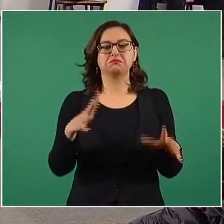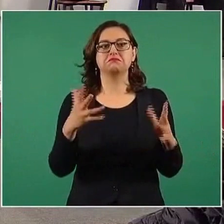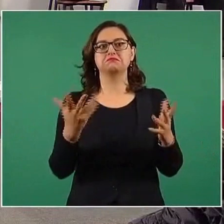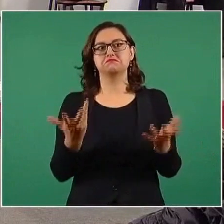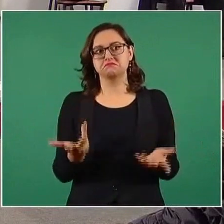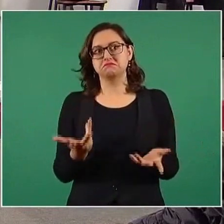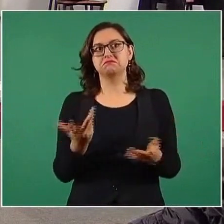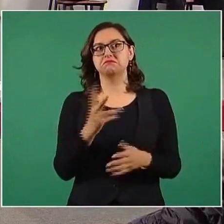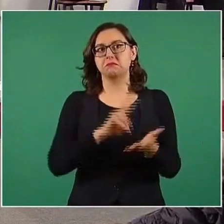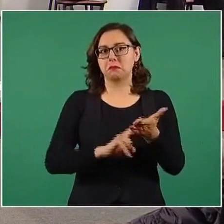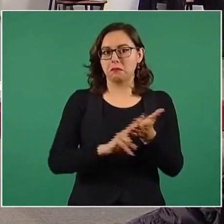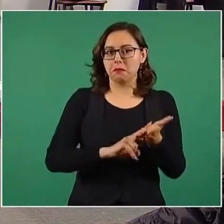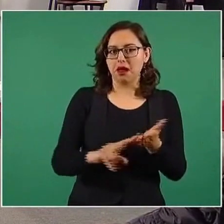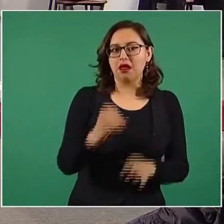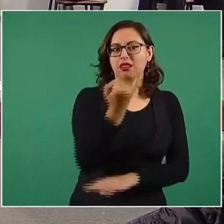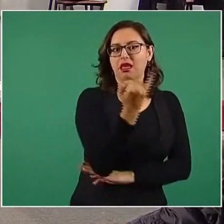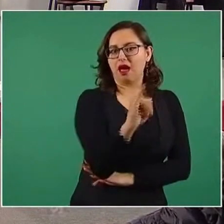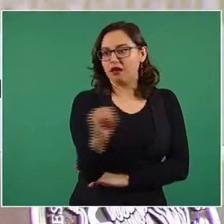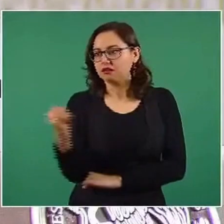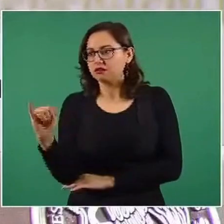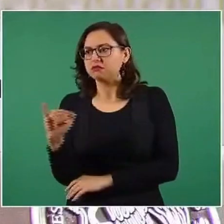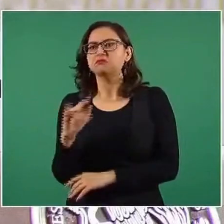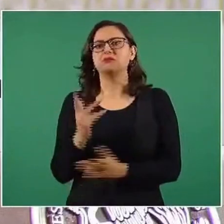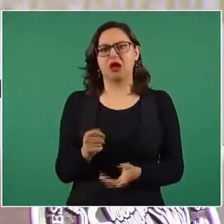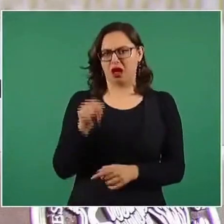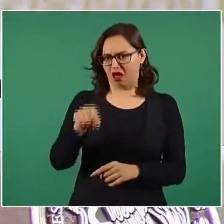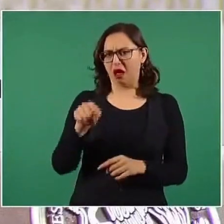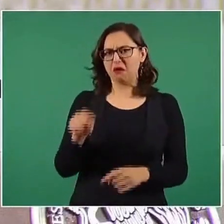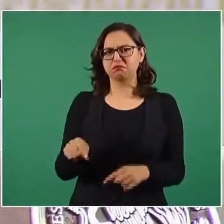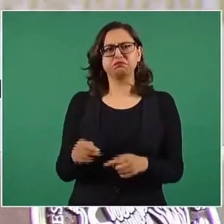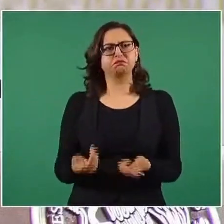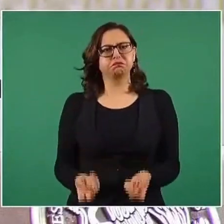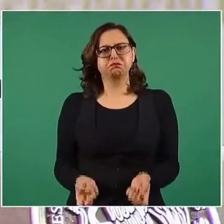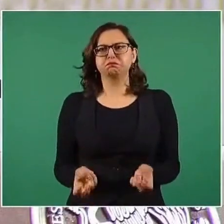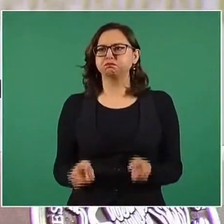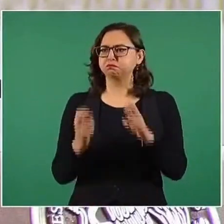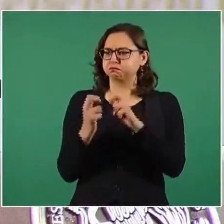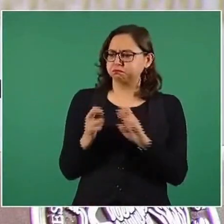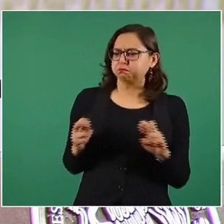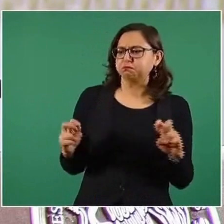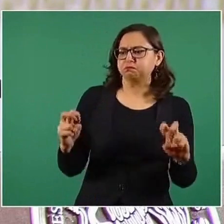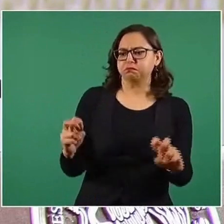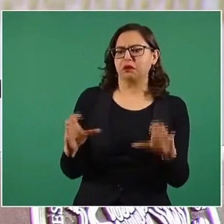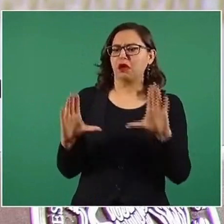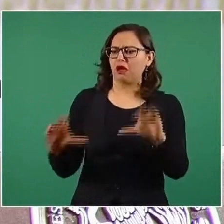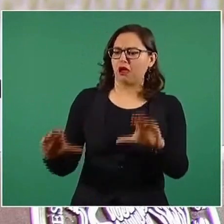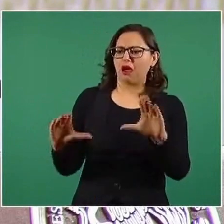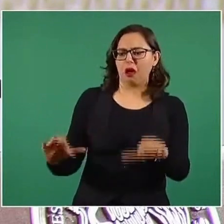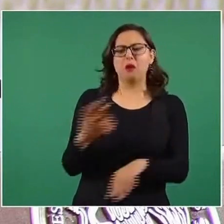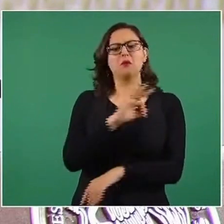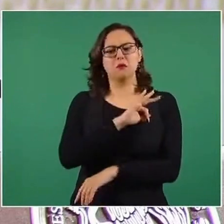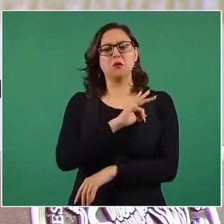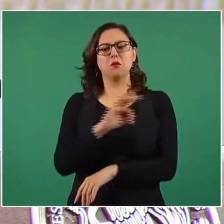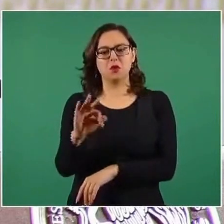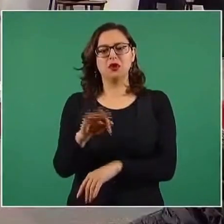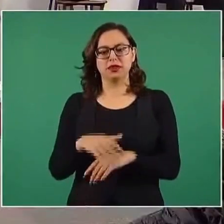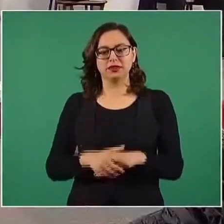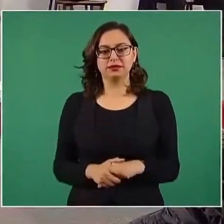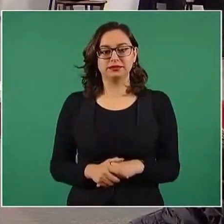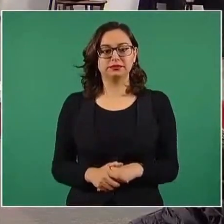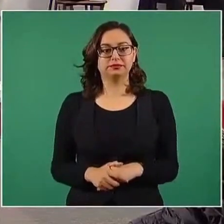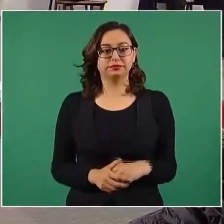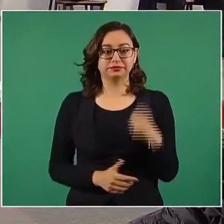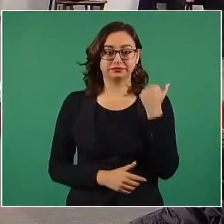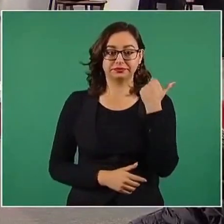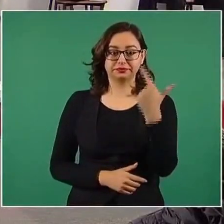zona verde todavía, en donde los niños pueden estar precisamente tomando lo que es las clases. El séptimo, lo que recomendamos, que